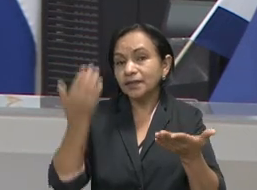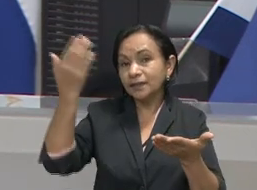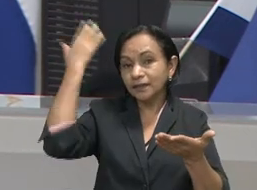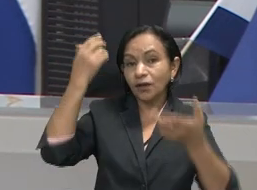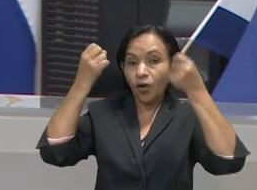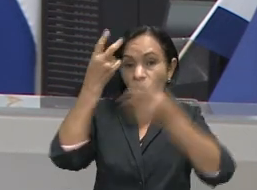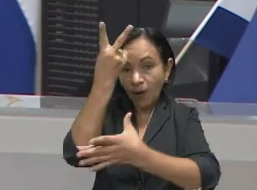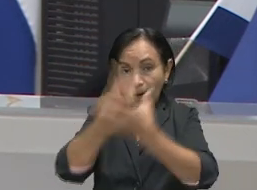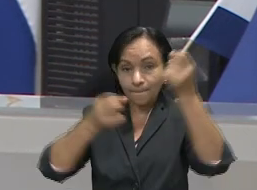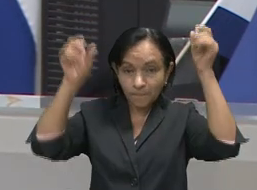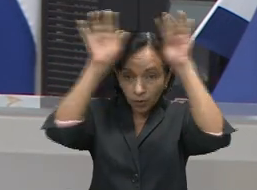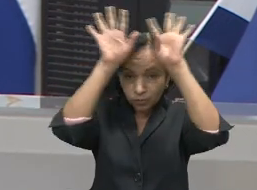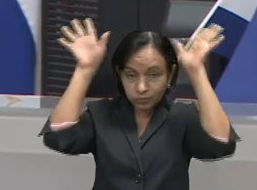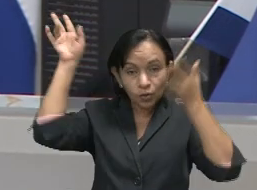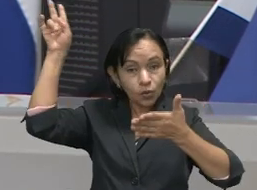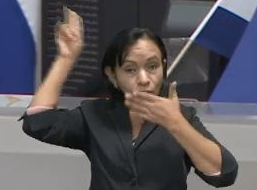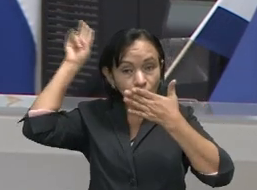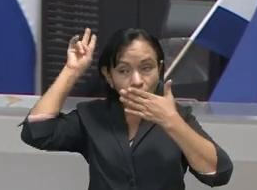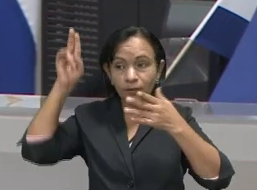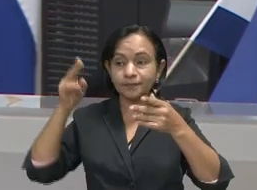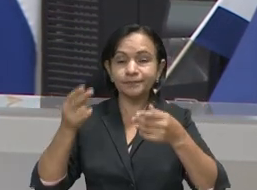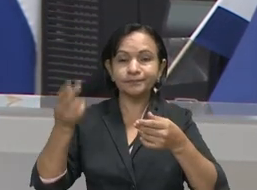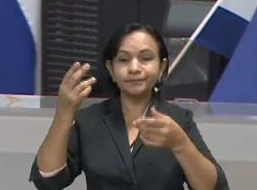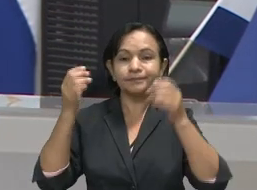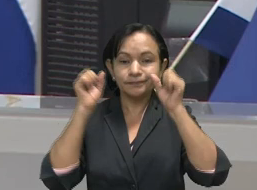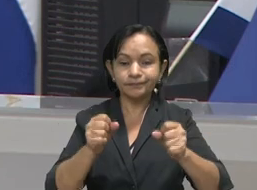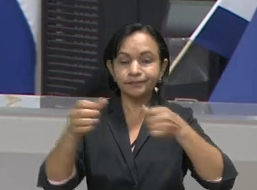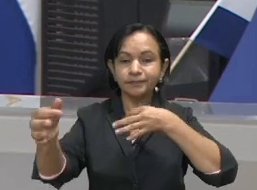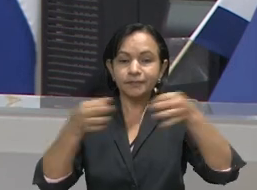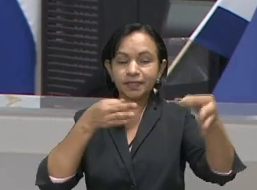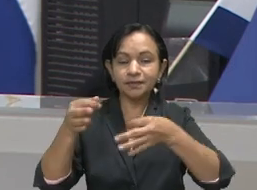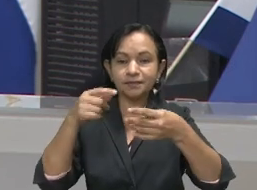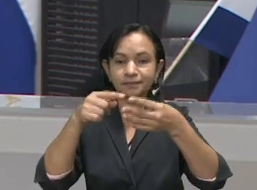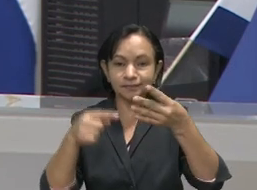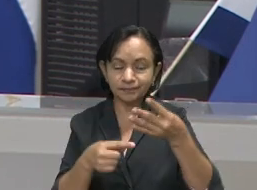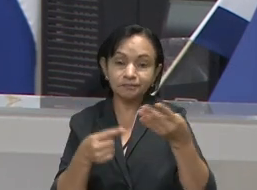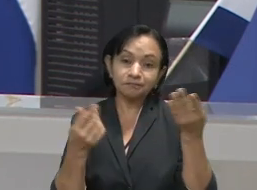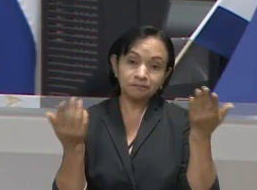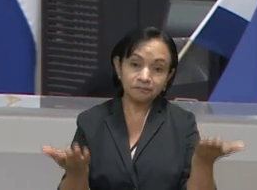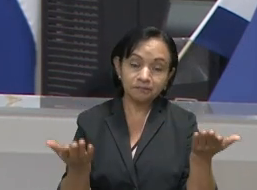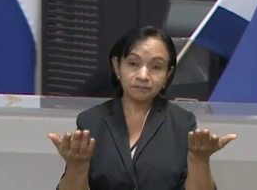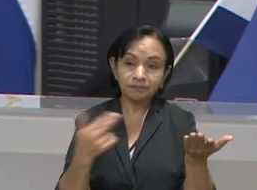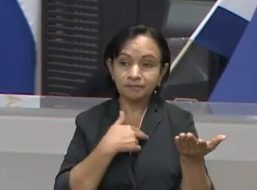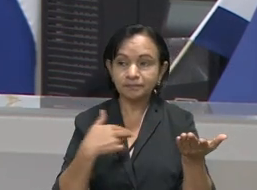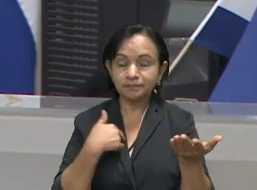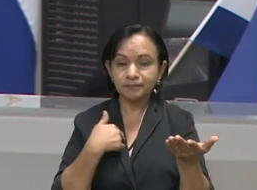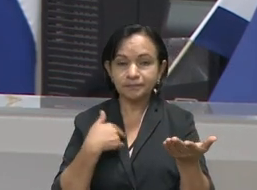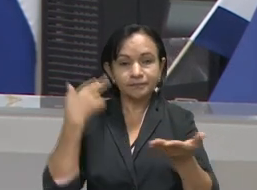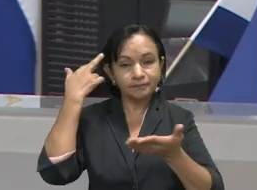históricamente, con la historia que nos enseñaron, pues